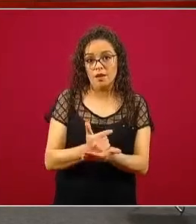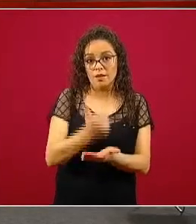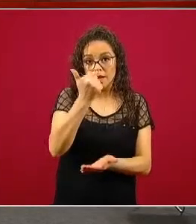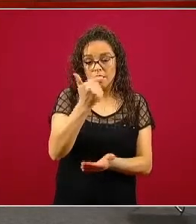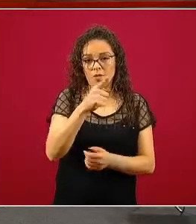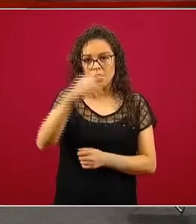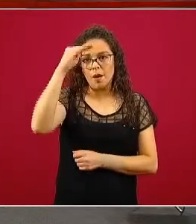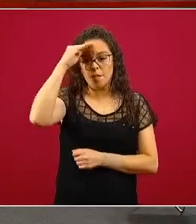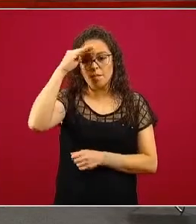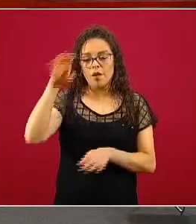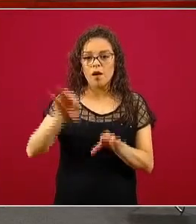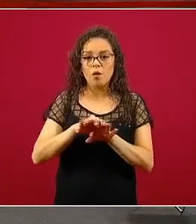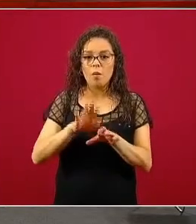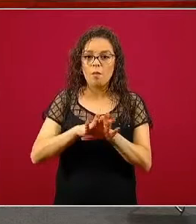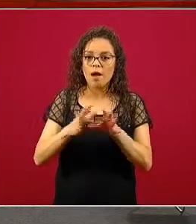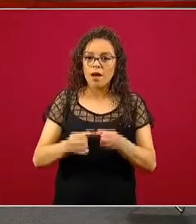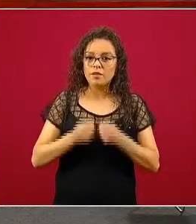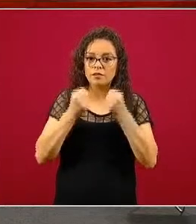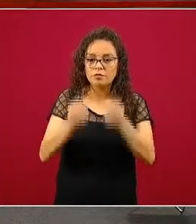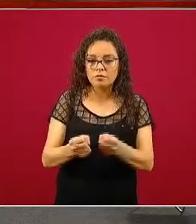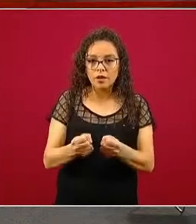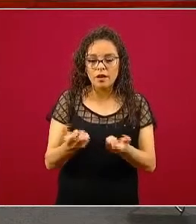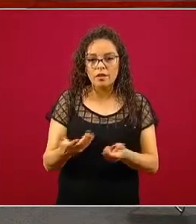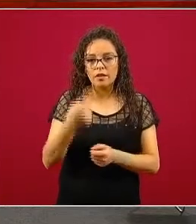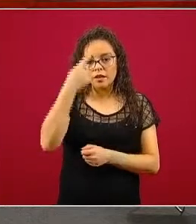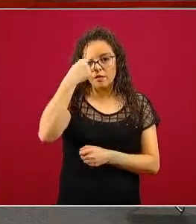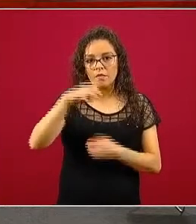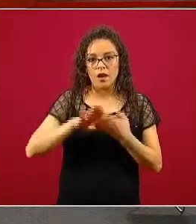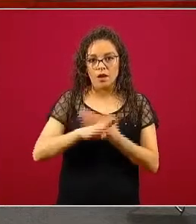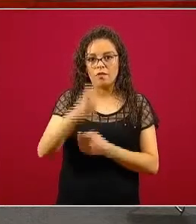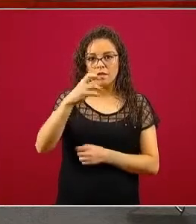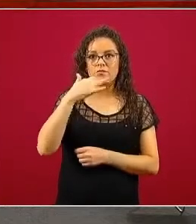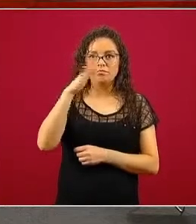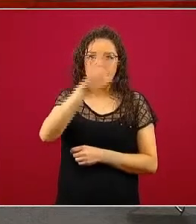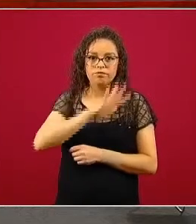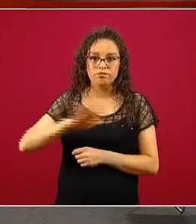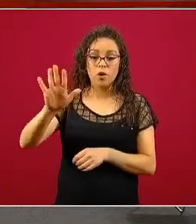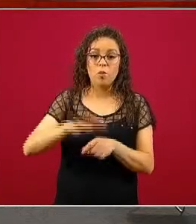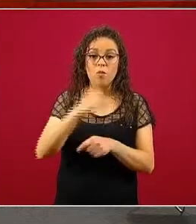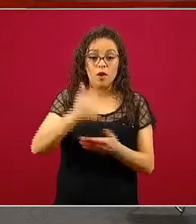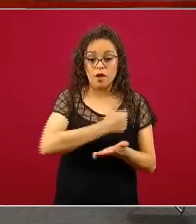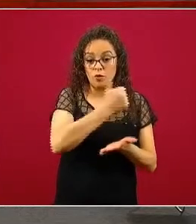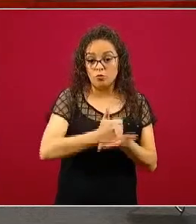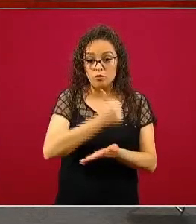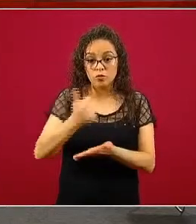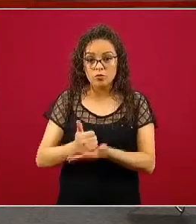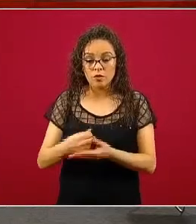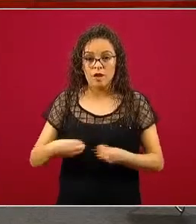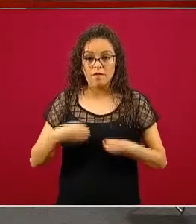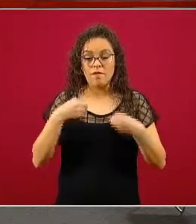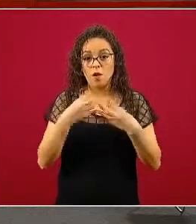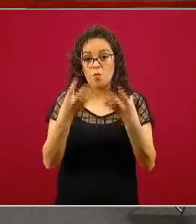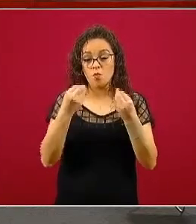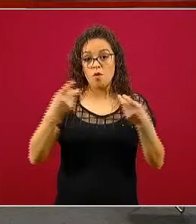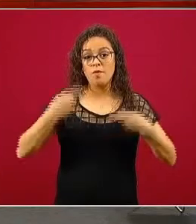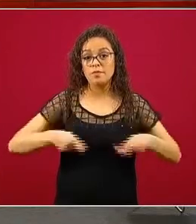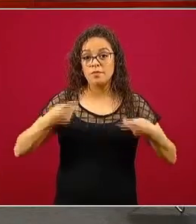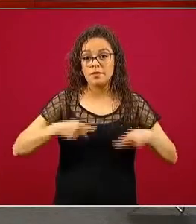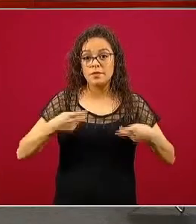alguna manera la legislación actual, alguna campaña, tomando en cuenta que pues, las ciudades más pobladas de nuestro país